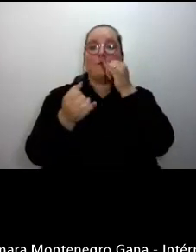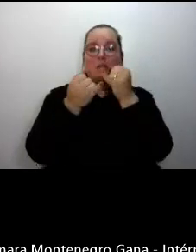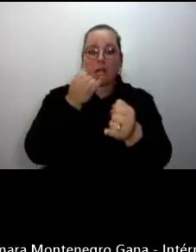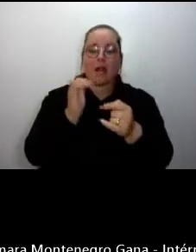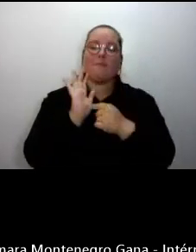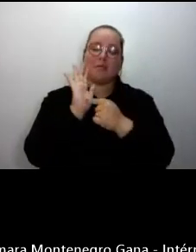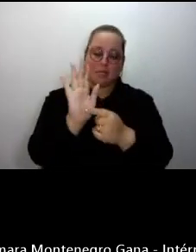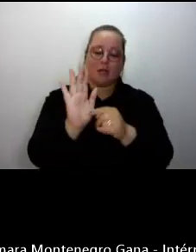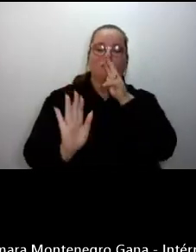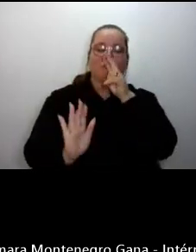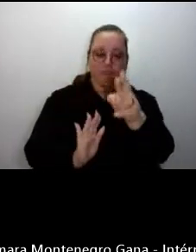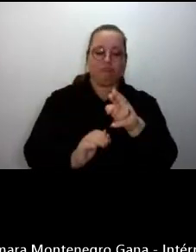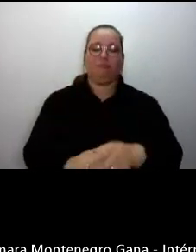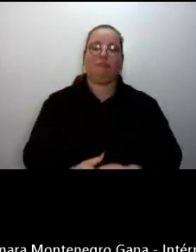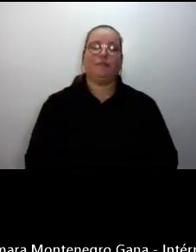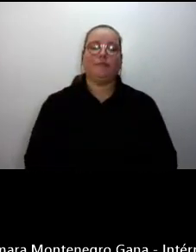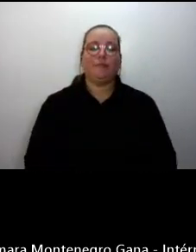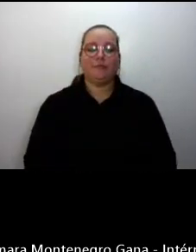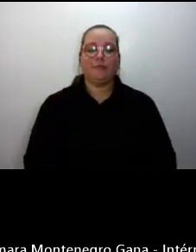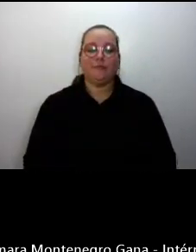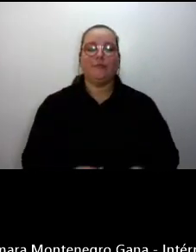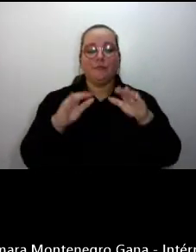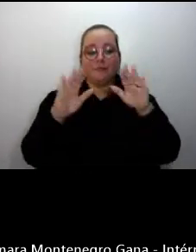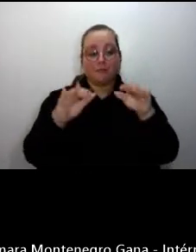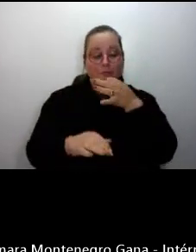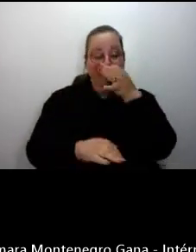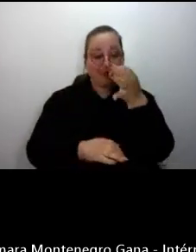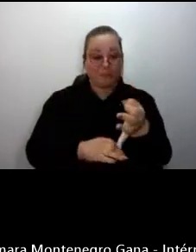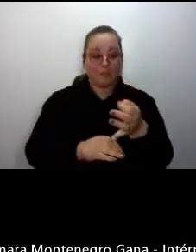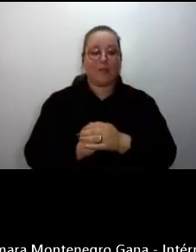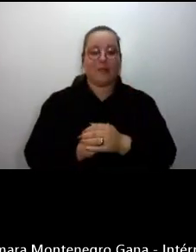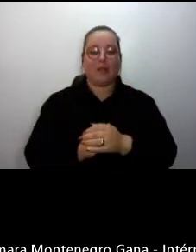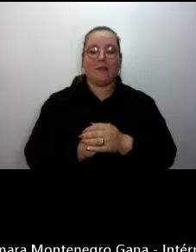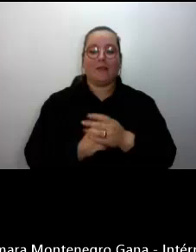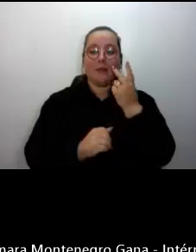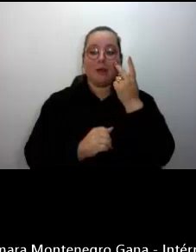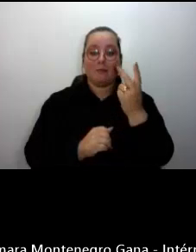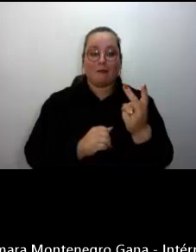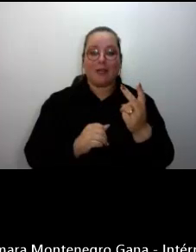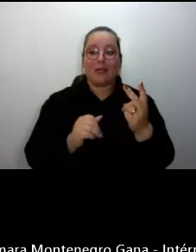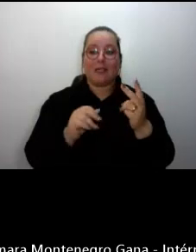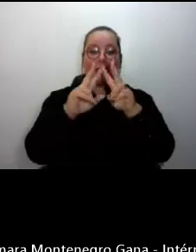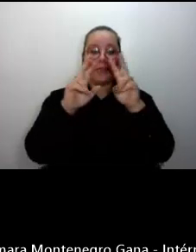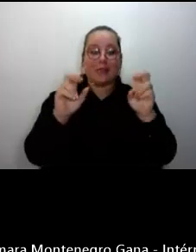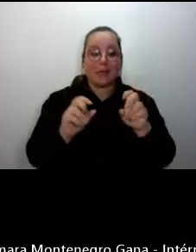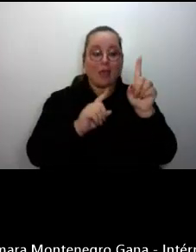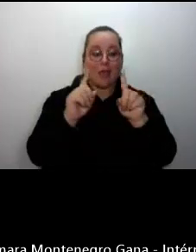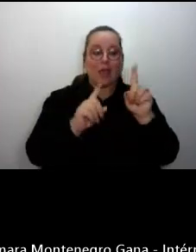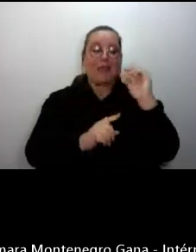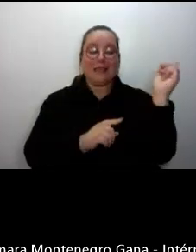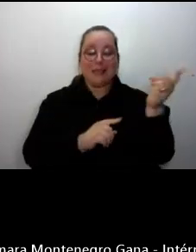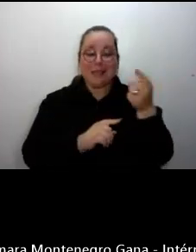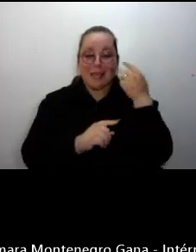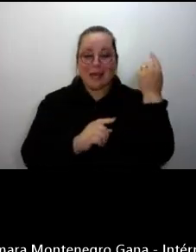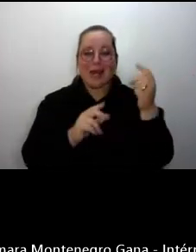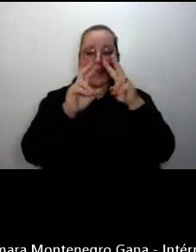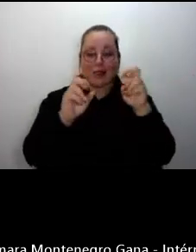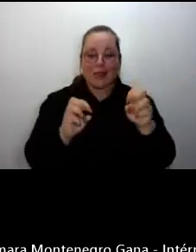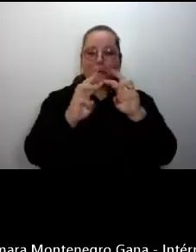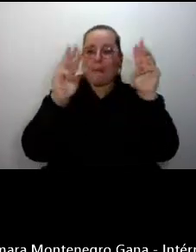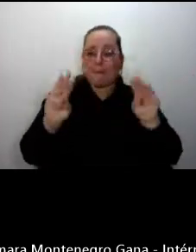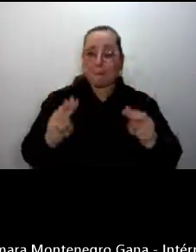presentación. Como les decía, ¿cierto? Vamos a abordar en primer lugar consideraciones generales sobre el marco